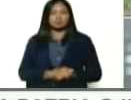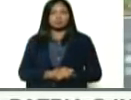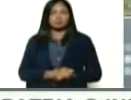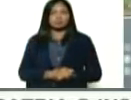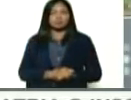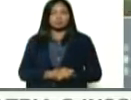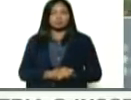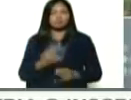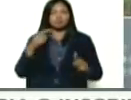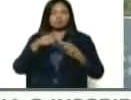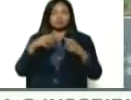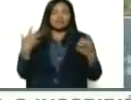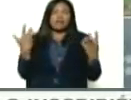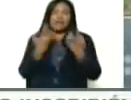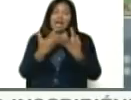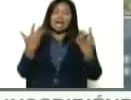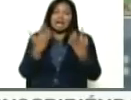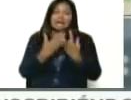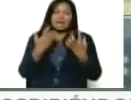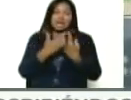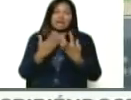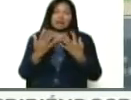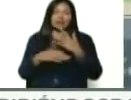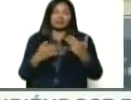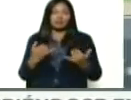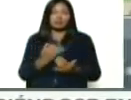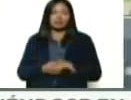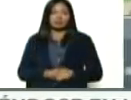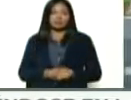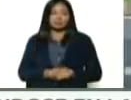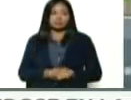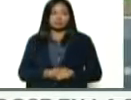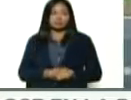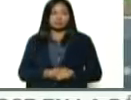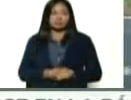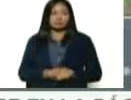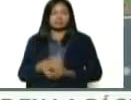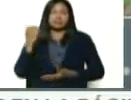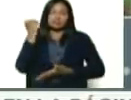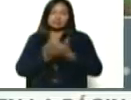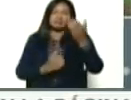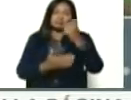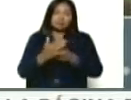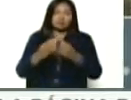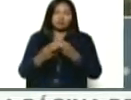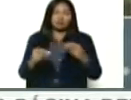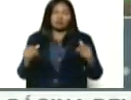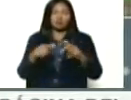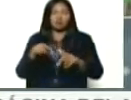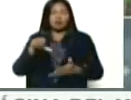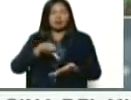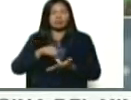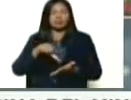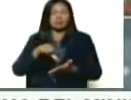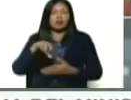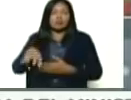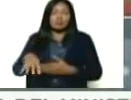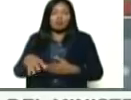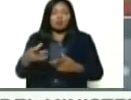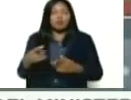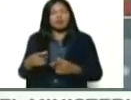para llevar la guerra y descuartizar y destruir el estado sirio